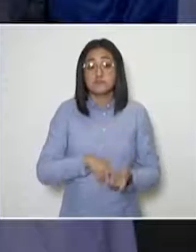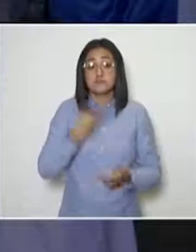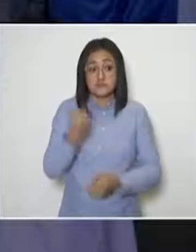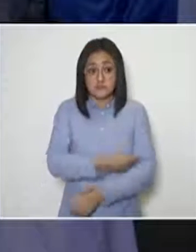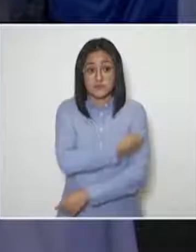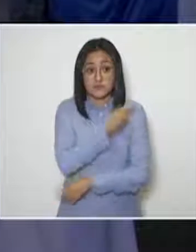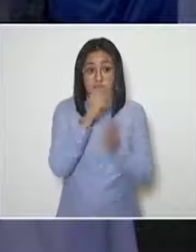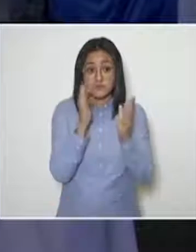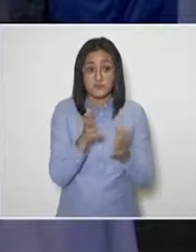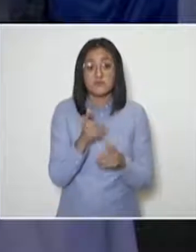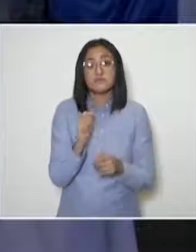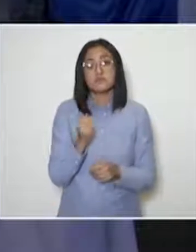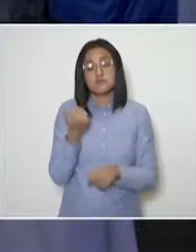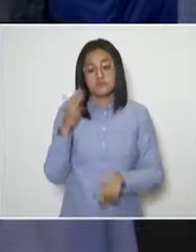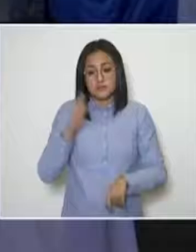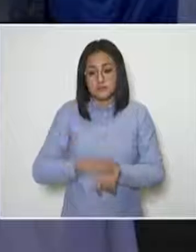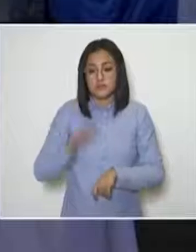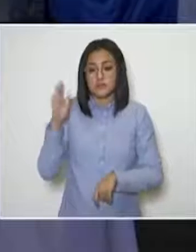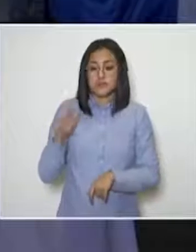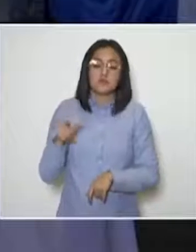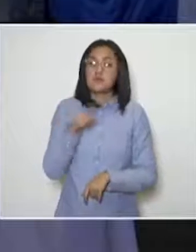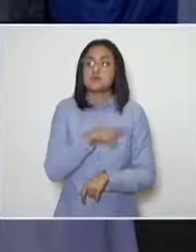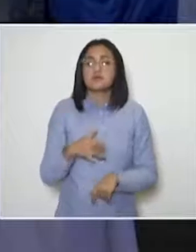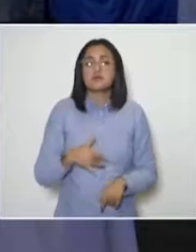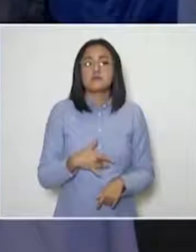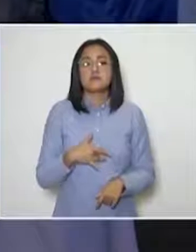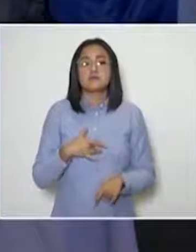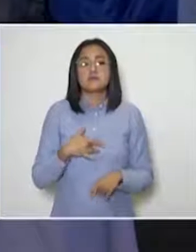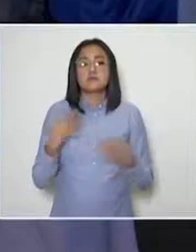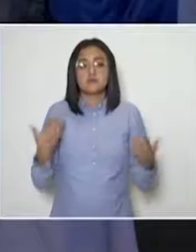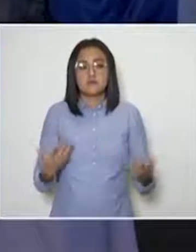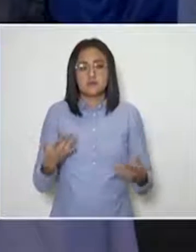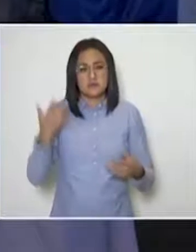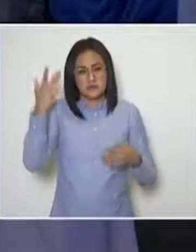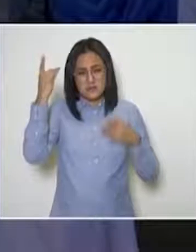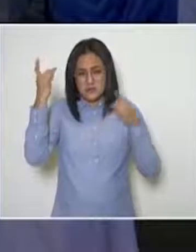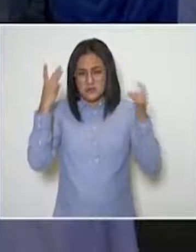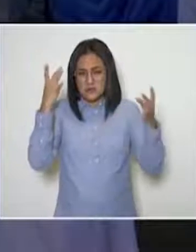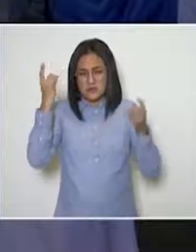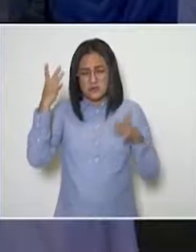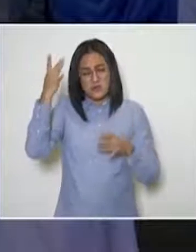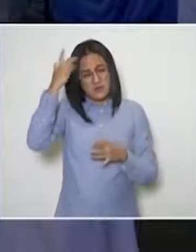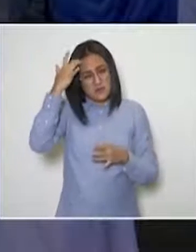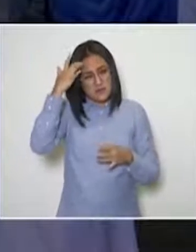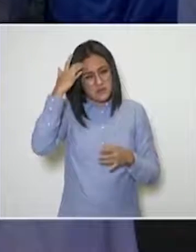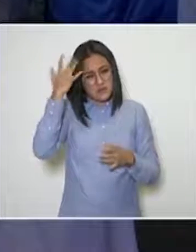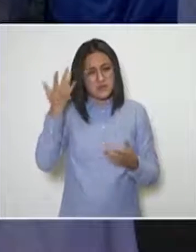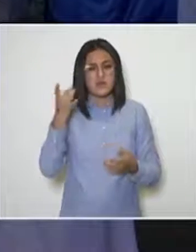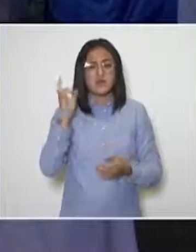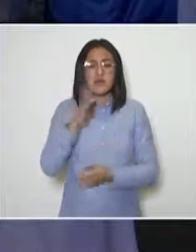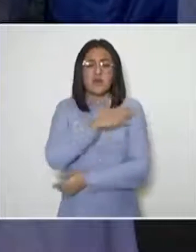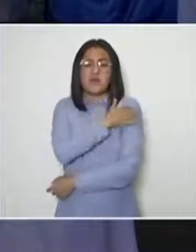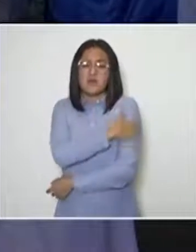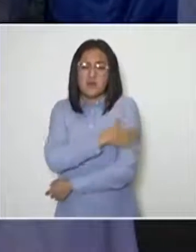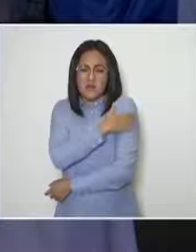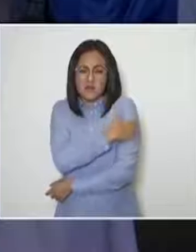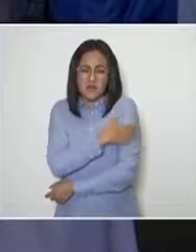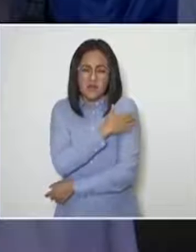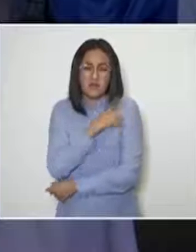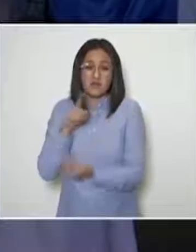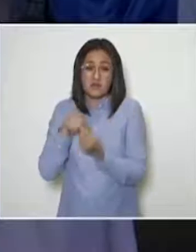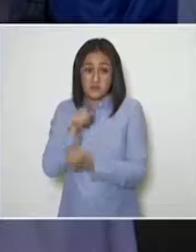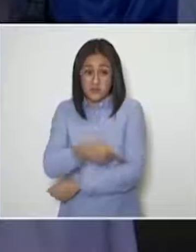y las reacciones más comunes son dolor de cabeza, dolor en el brazo donde se